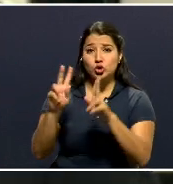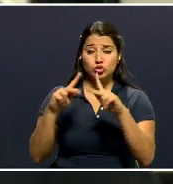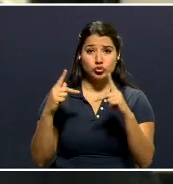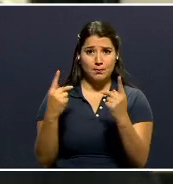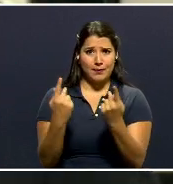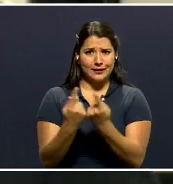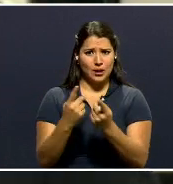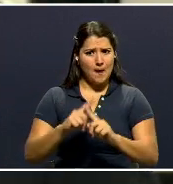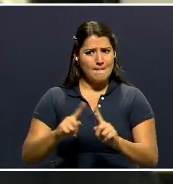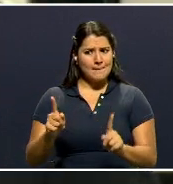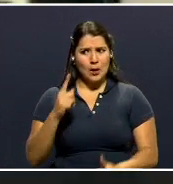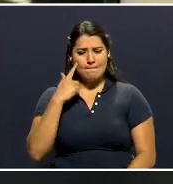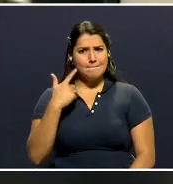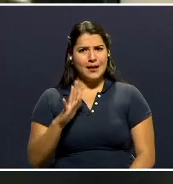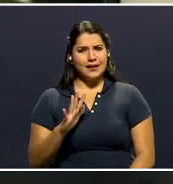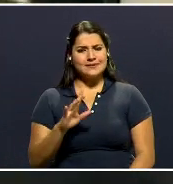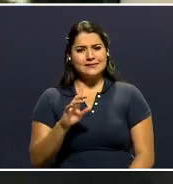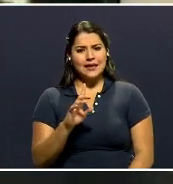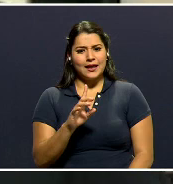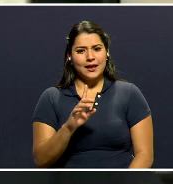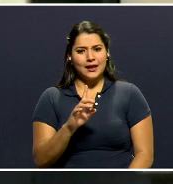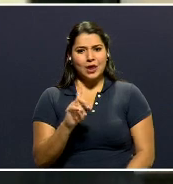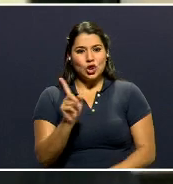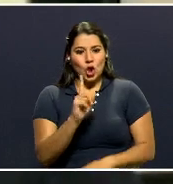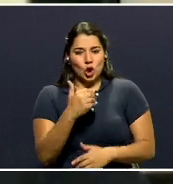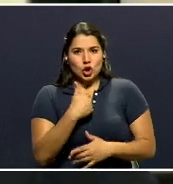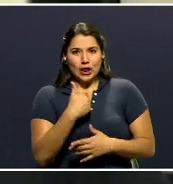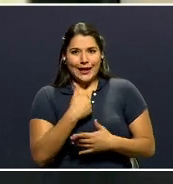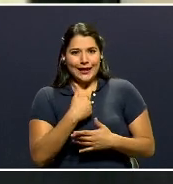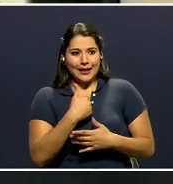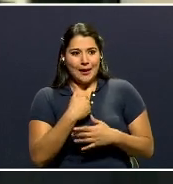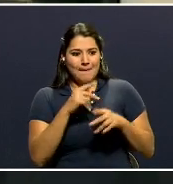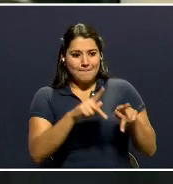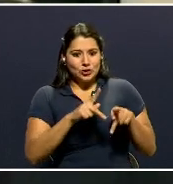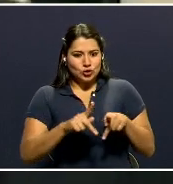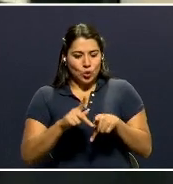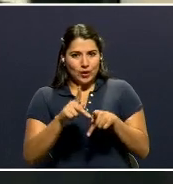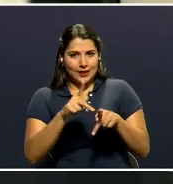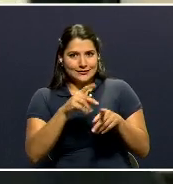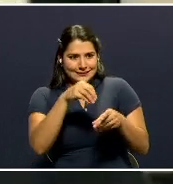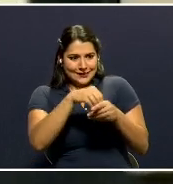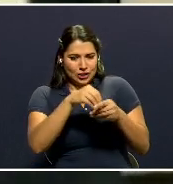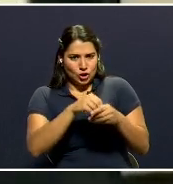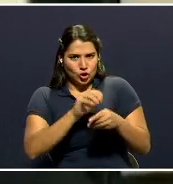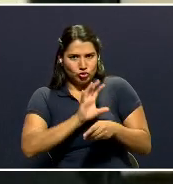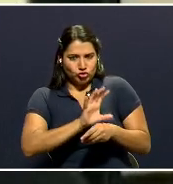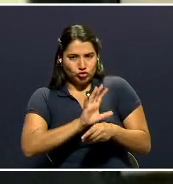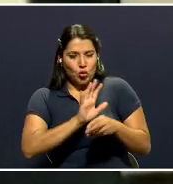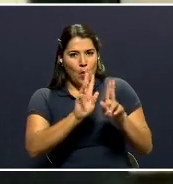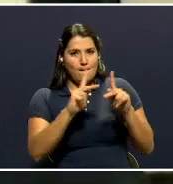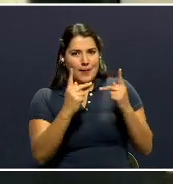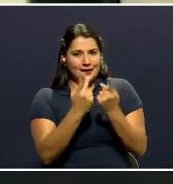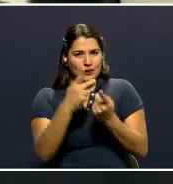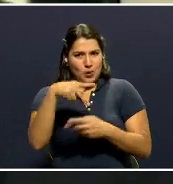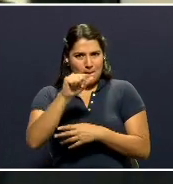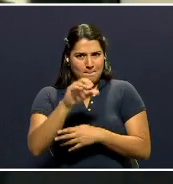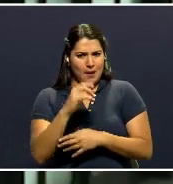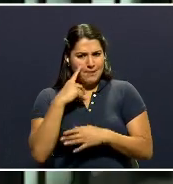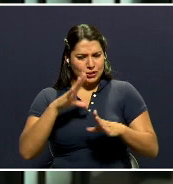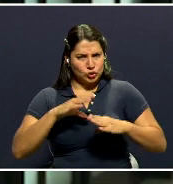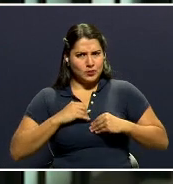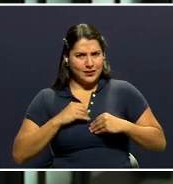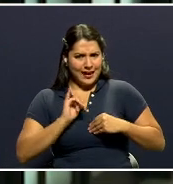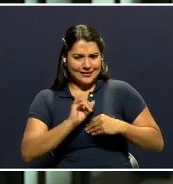pareciera que no tiene, digamos, las figuras o los cuadros propios para poder asumir este tipo de tareas tan